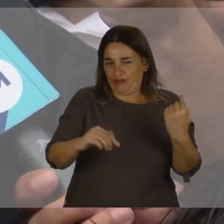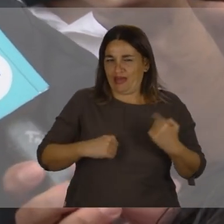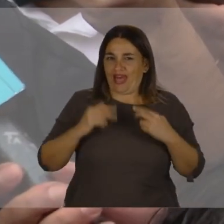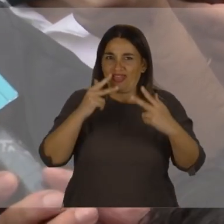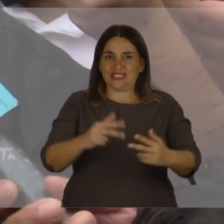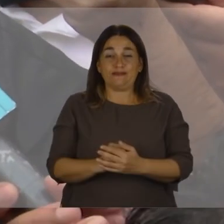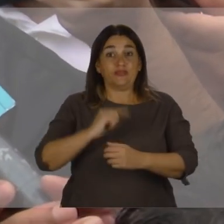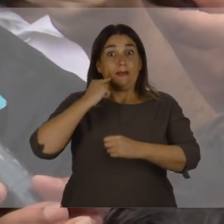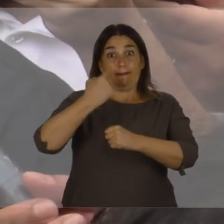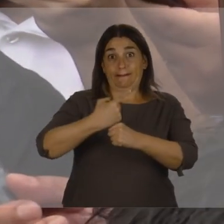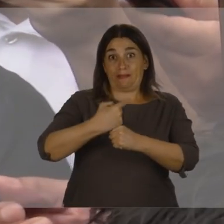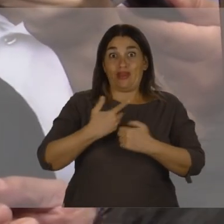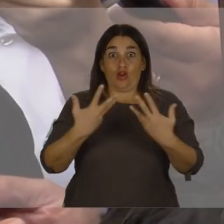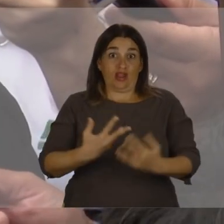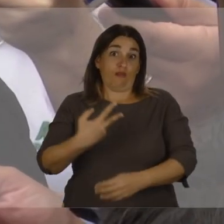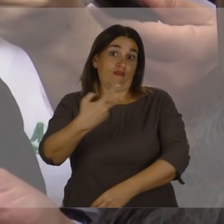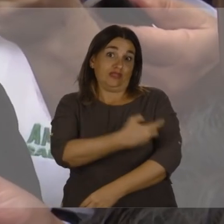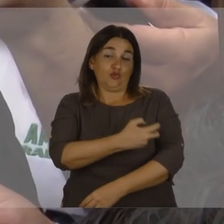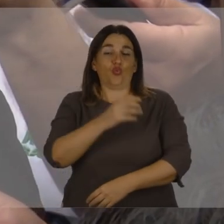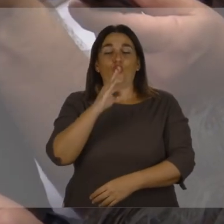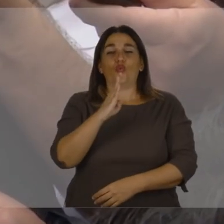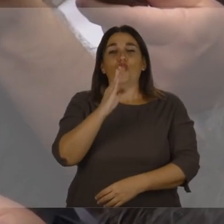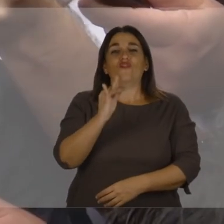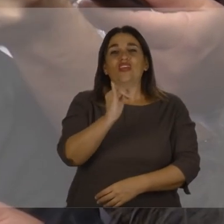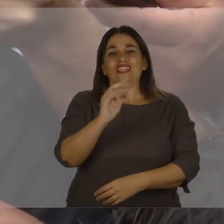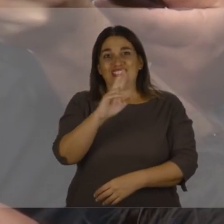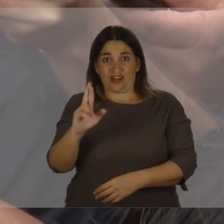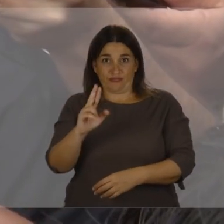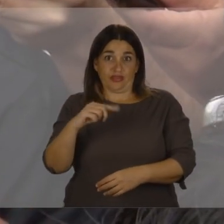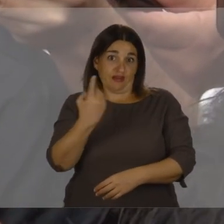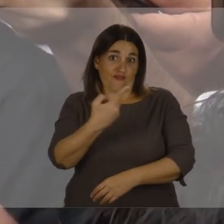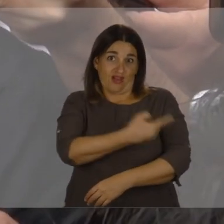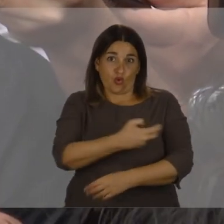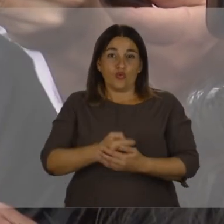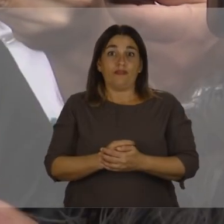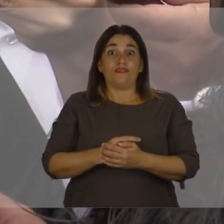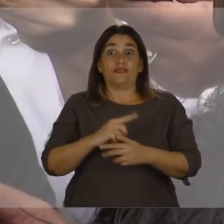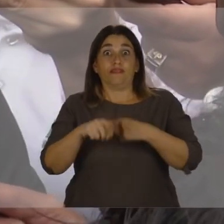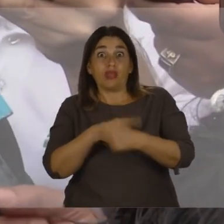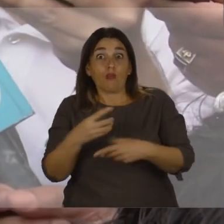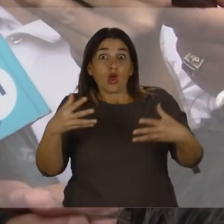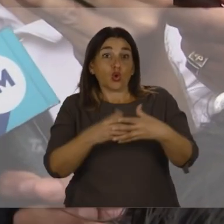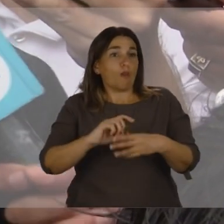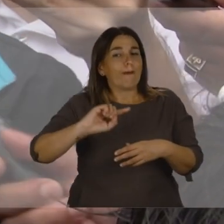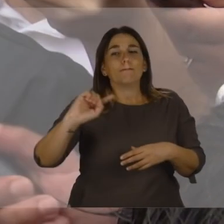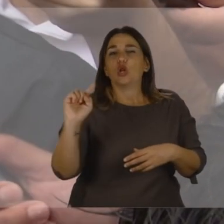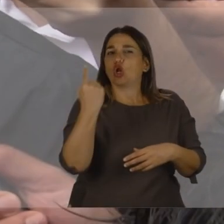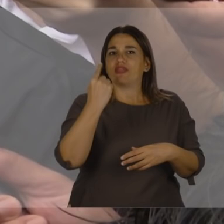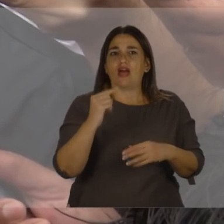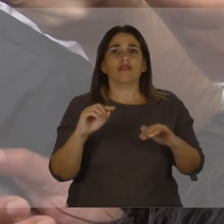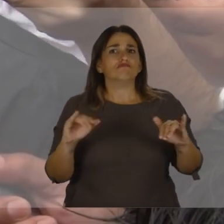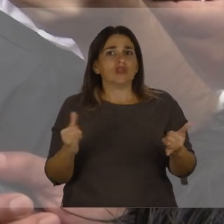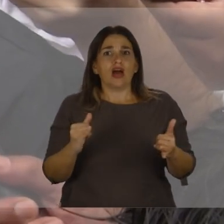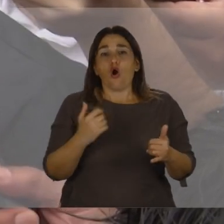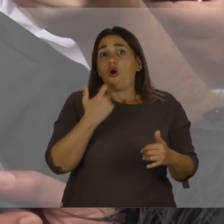Dos cosas. Primero, la recomendación que tenemos es vacunarlos con Pfizer. Con lo cual, después de que terminaron los sectores prioritarios,